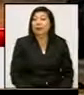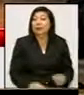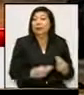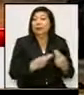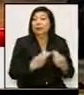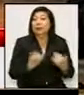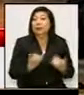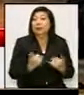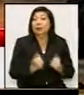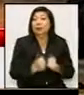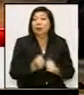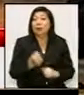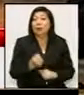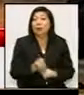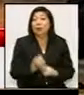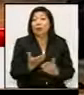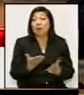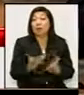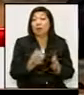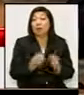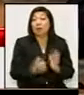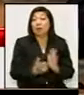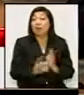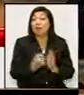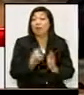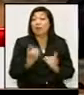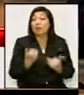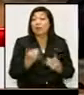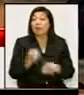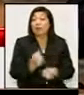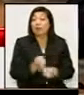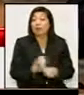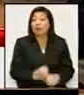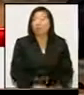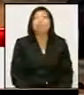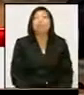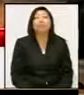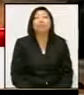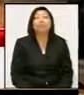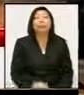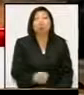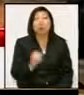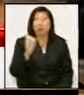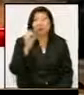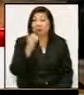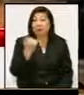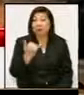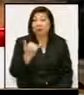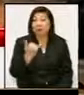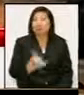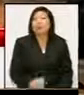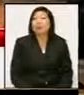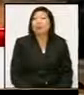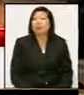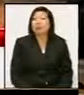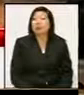comprometidos contractualmente o legalmente para prestar el servicio. La opinión que usted hace de acuerdo a este